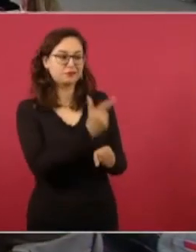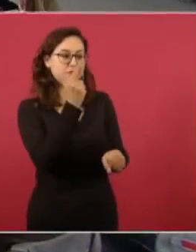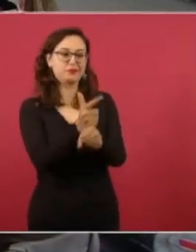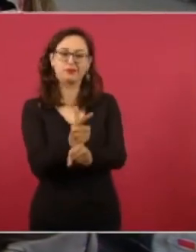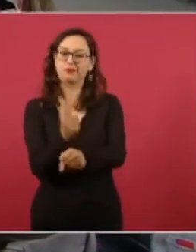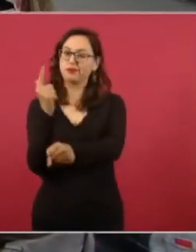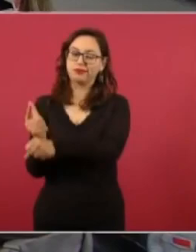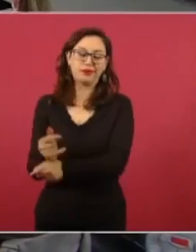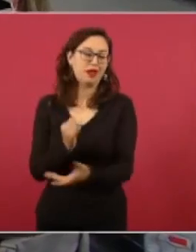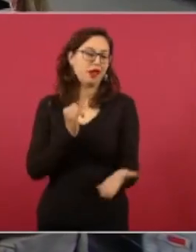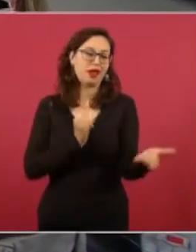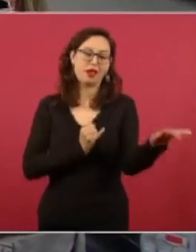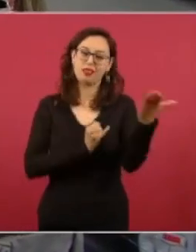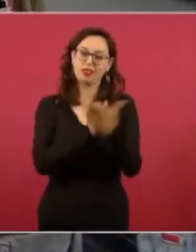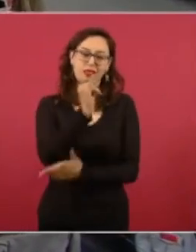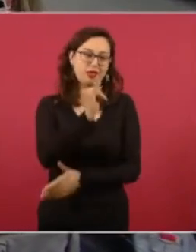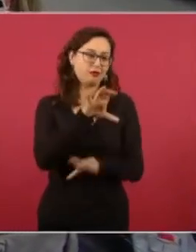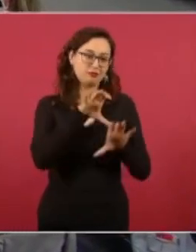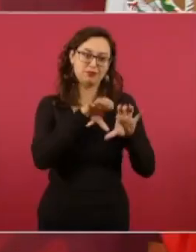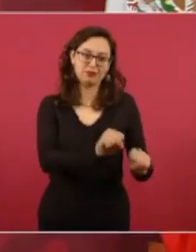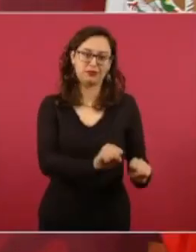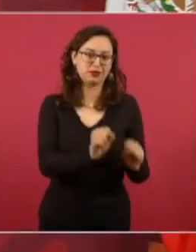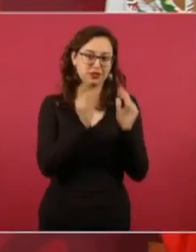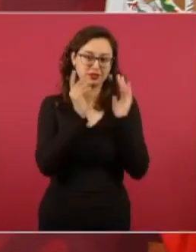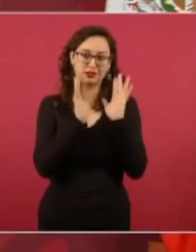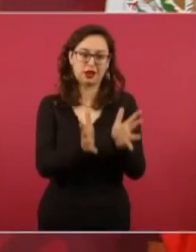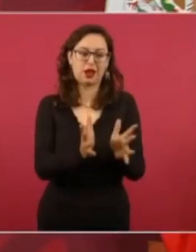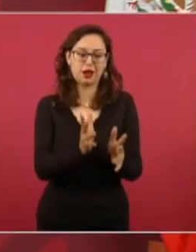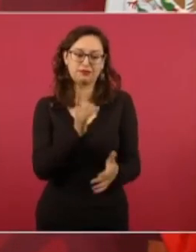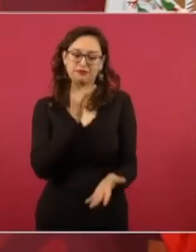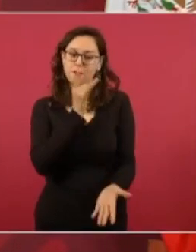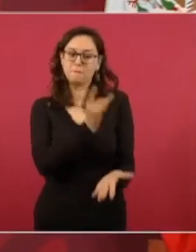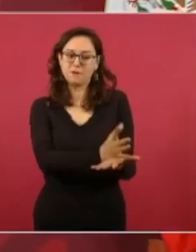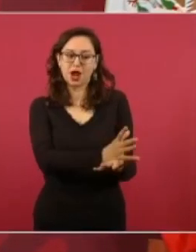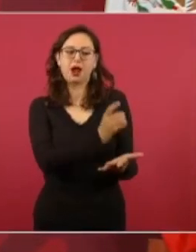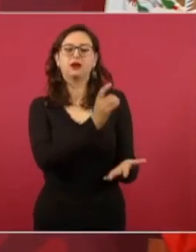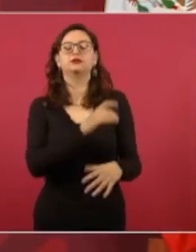mismo lo del periodismo,